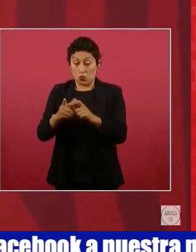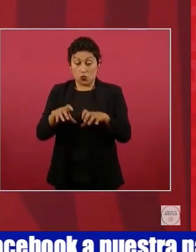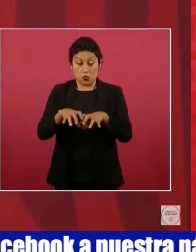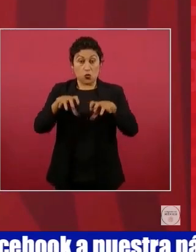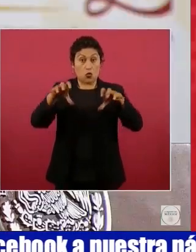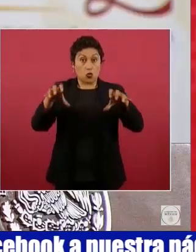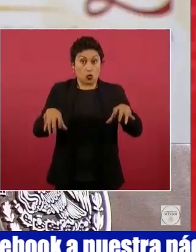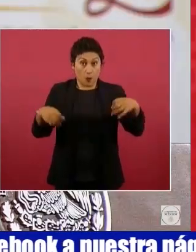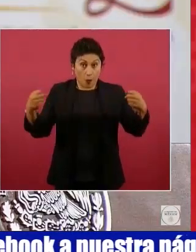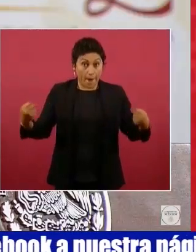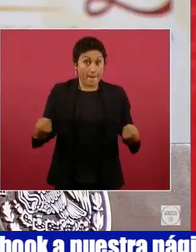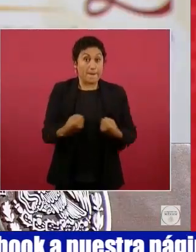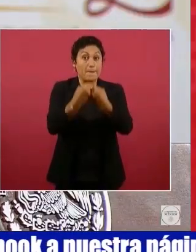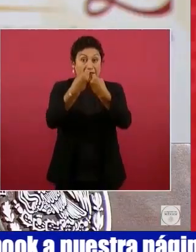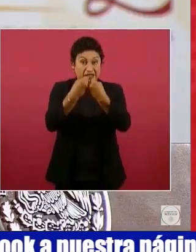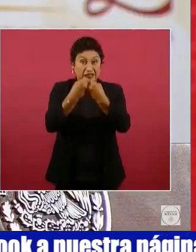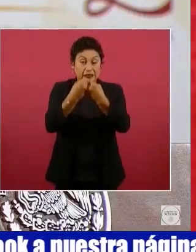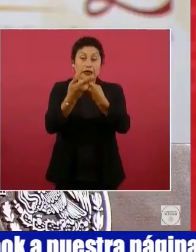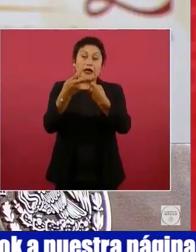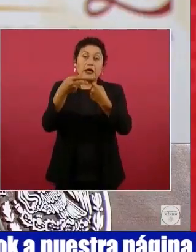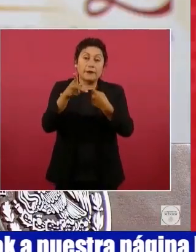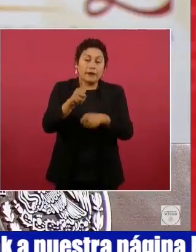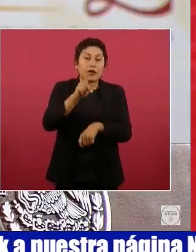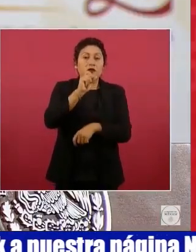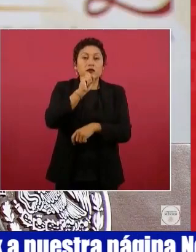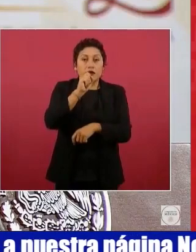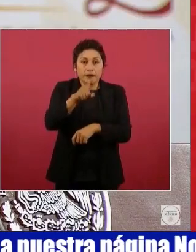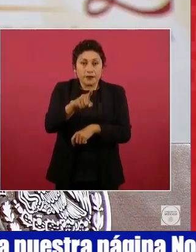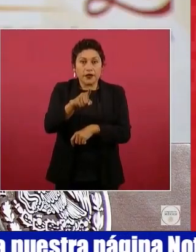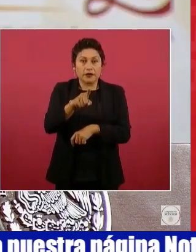los trabajadores en esa mina en Coahuila.